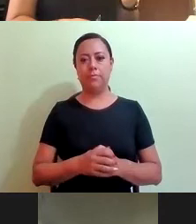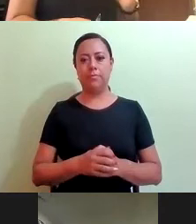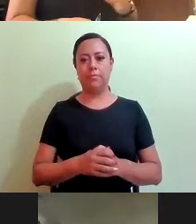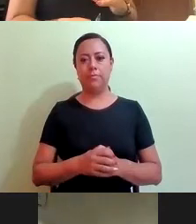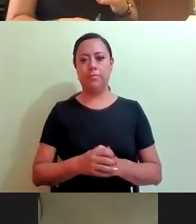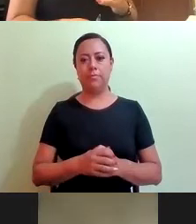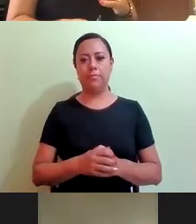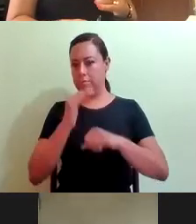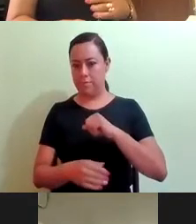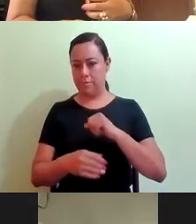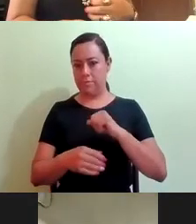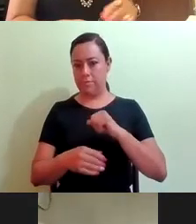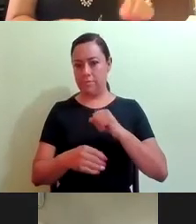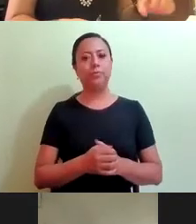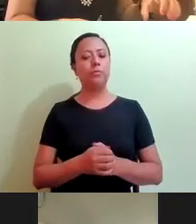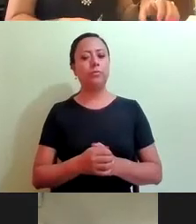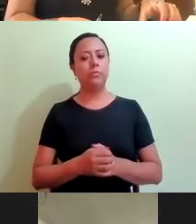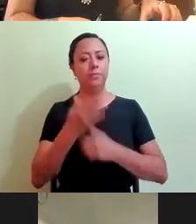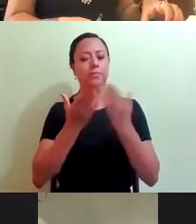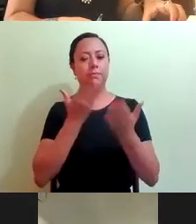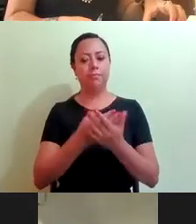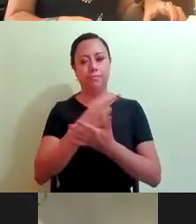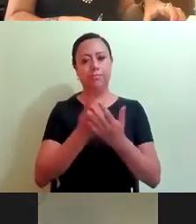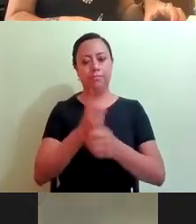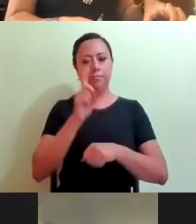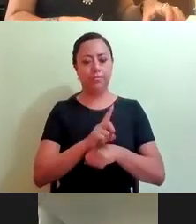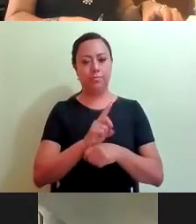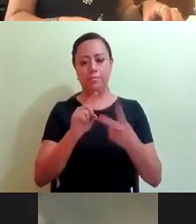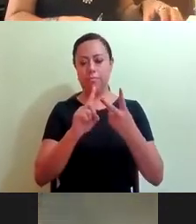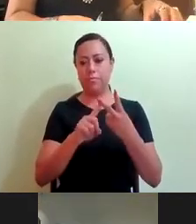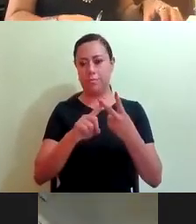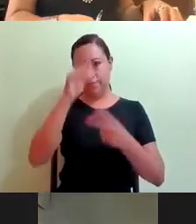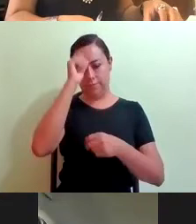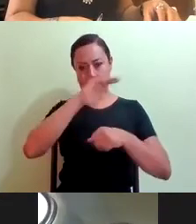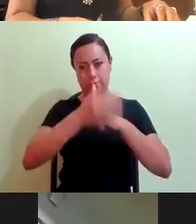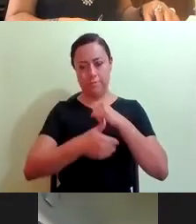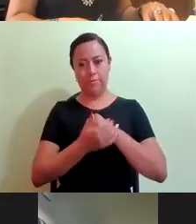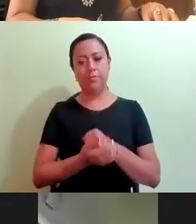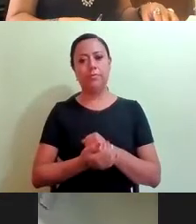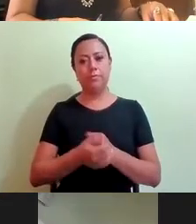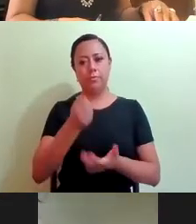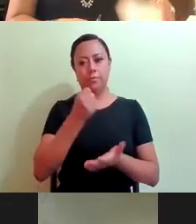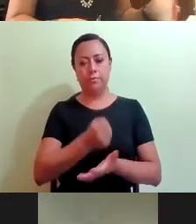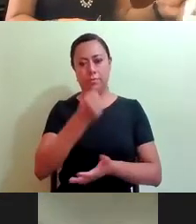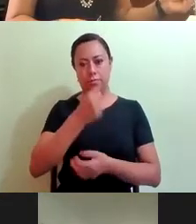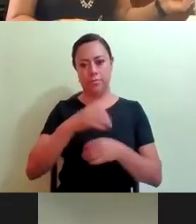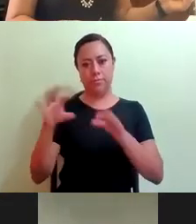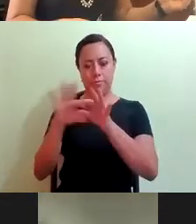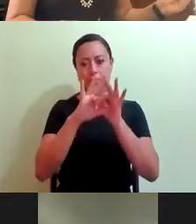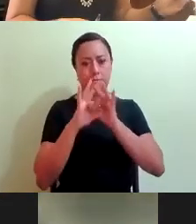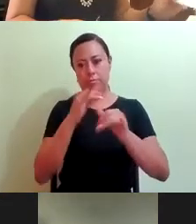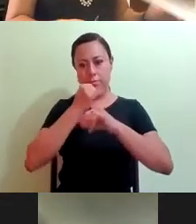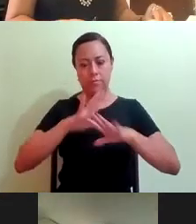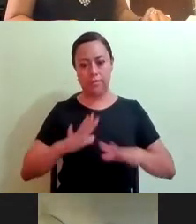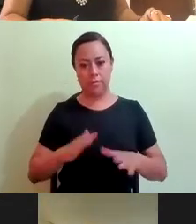la propuesta del orden del día. El acuerdo con terminación 2, se aprueba por unanimidad la declaración de inexistencia de información propuesta por la